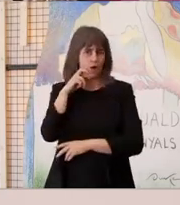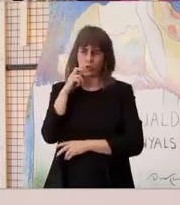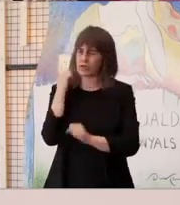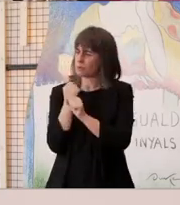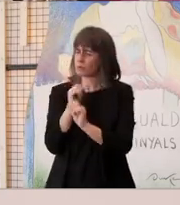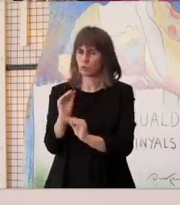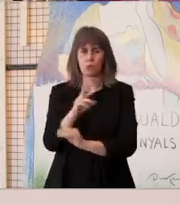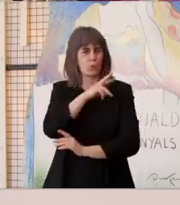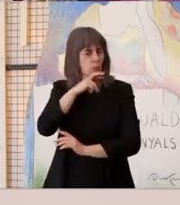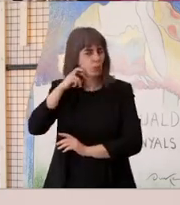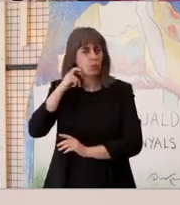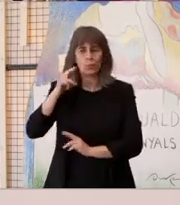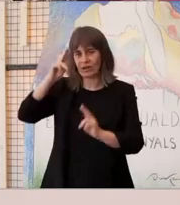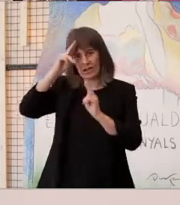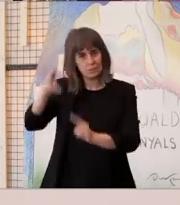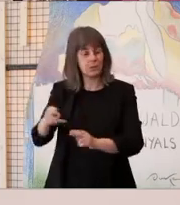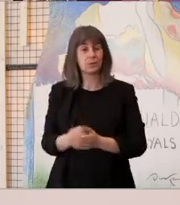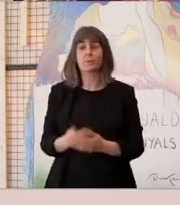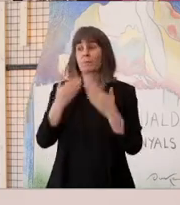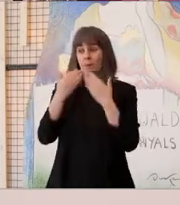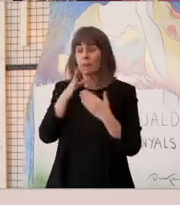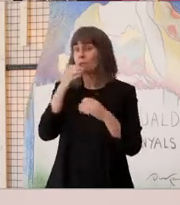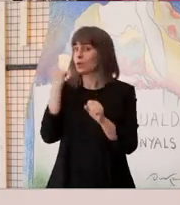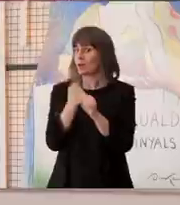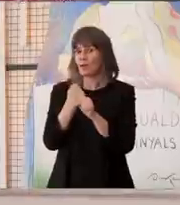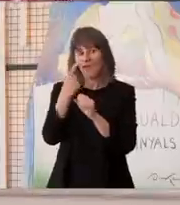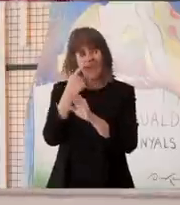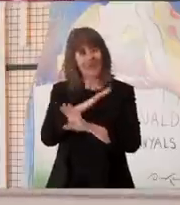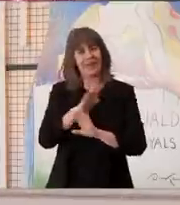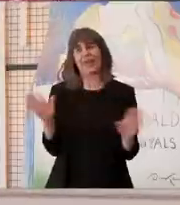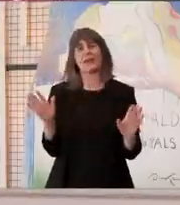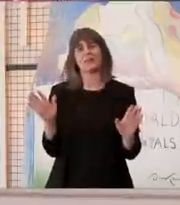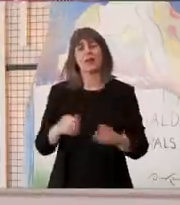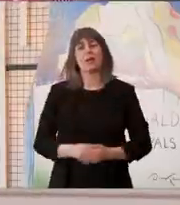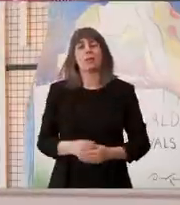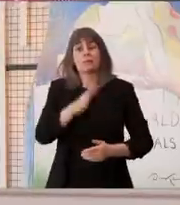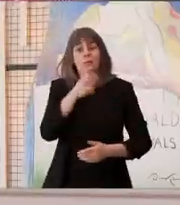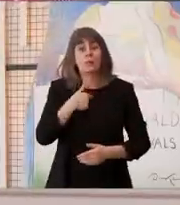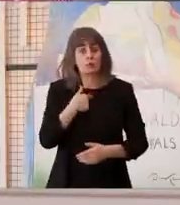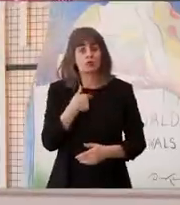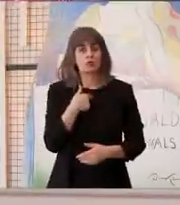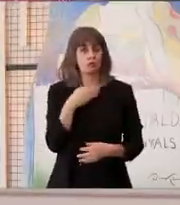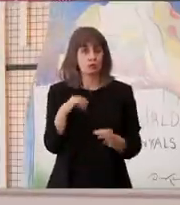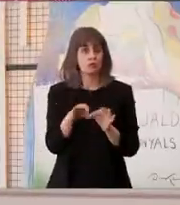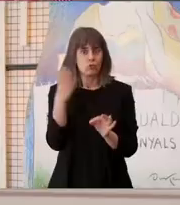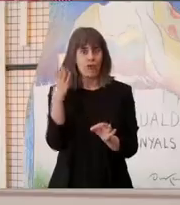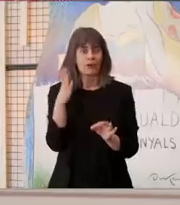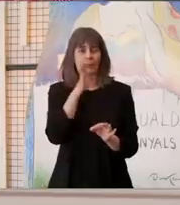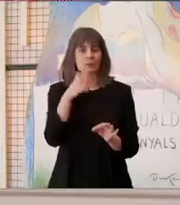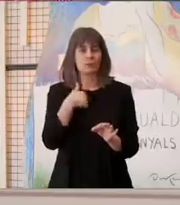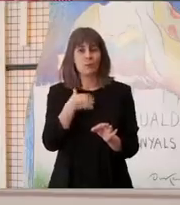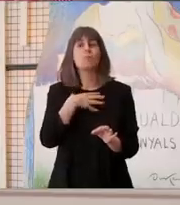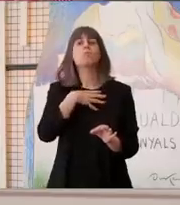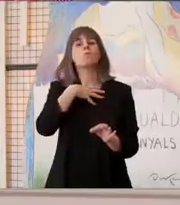gracias por este trabajo increíble No porque yo tengo el privilegio de poder contar